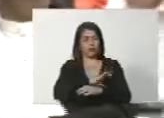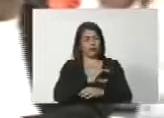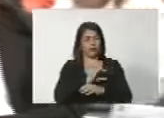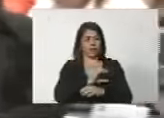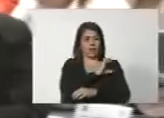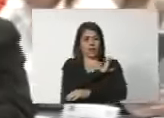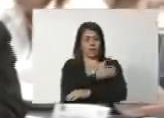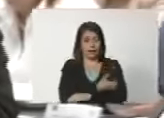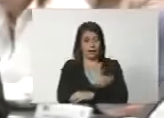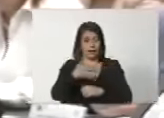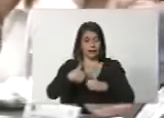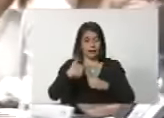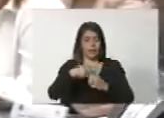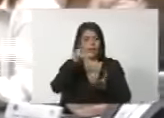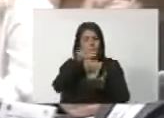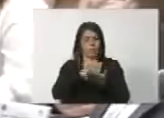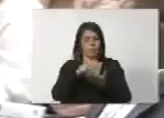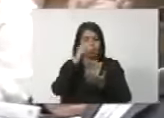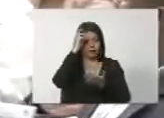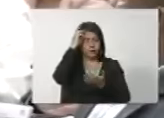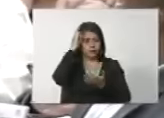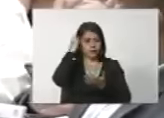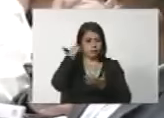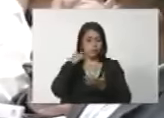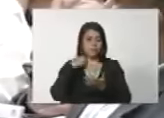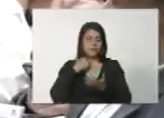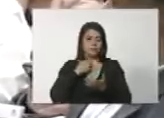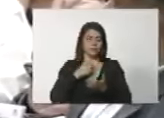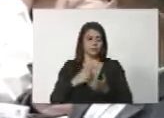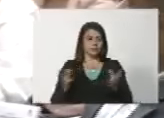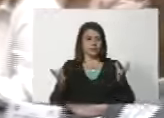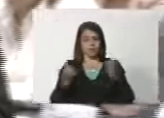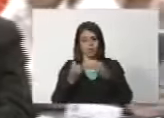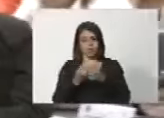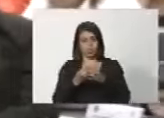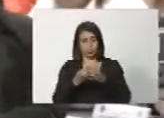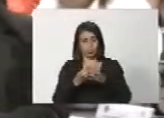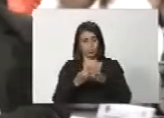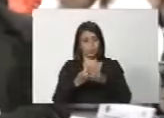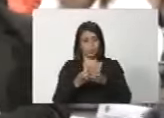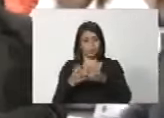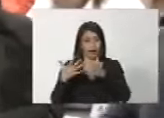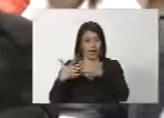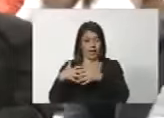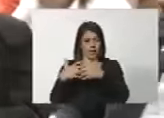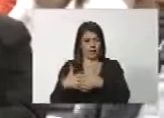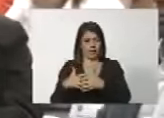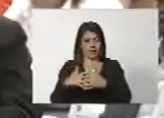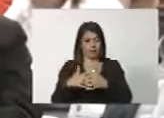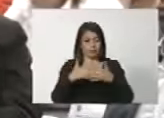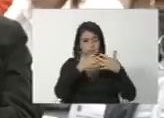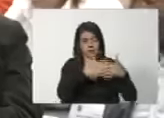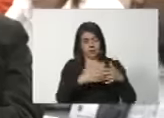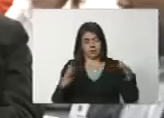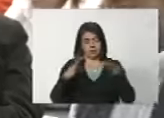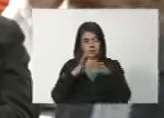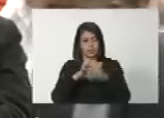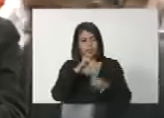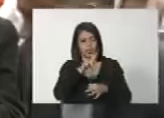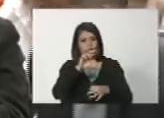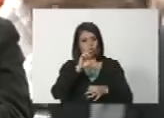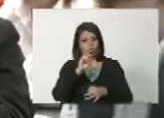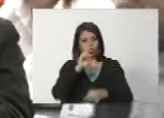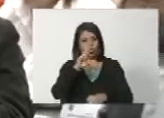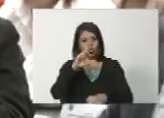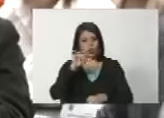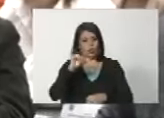y Petróleo acaba de aprobar la conformación de la empresa mixta petrolera